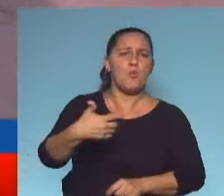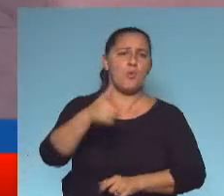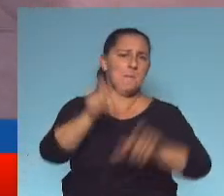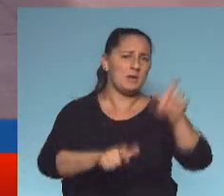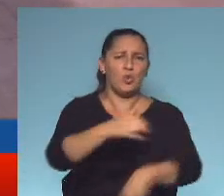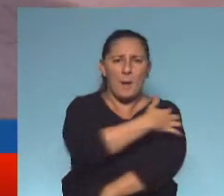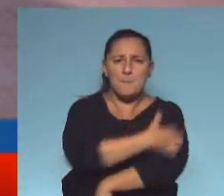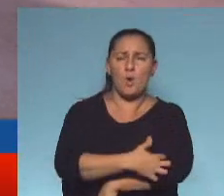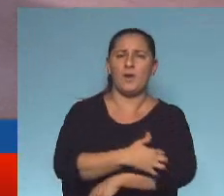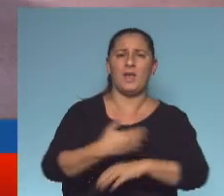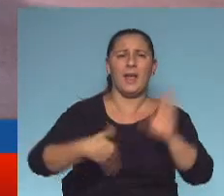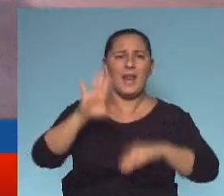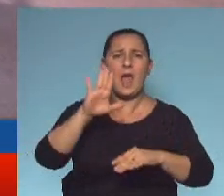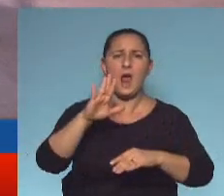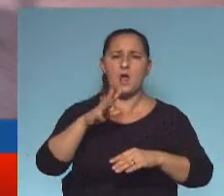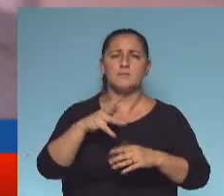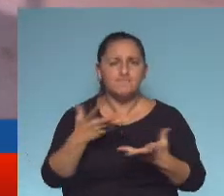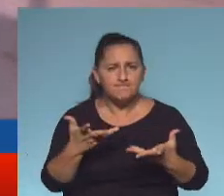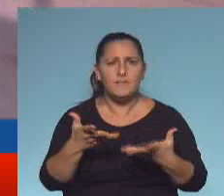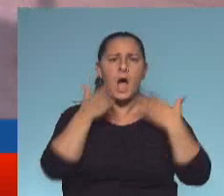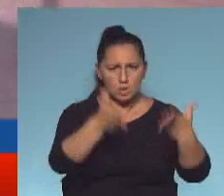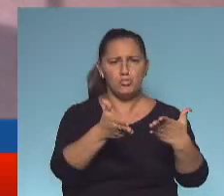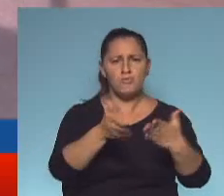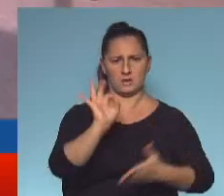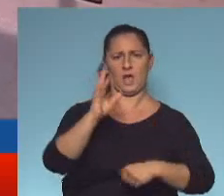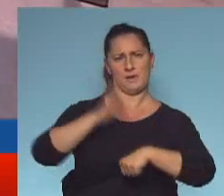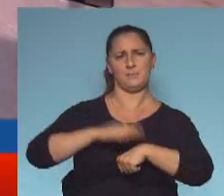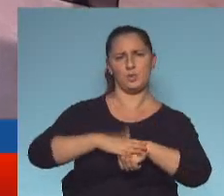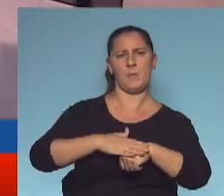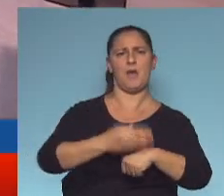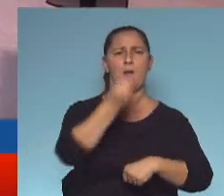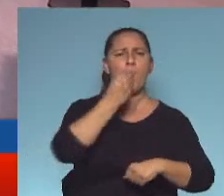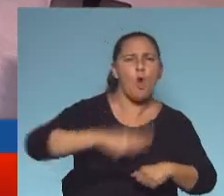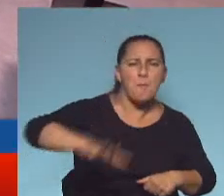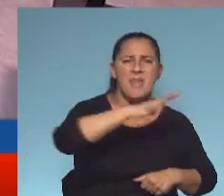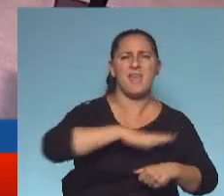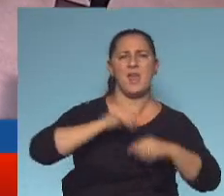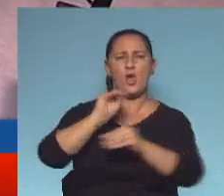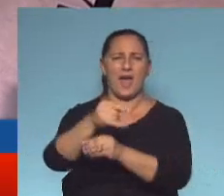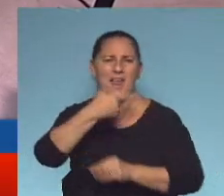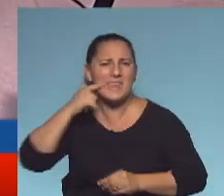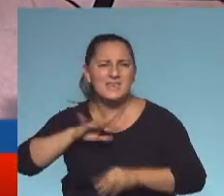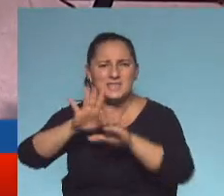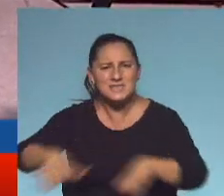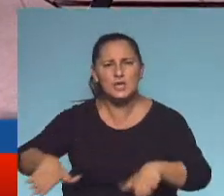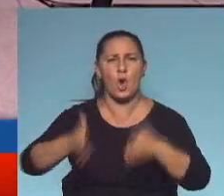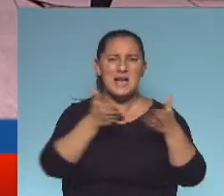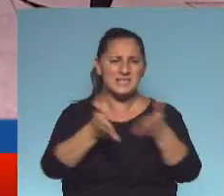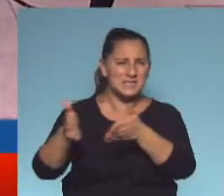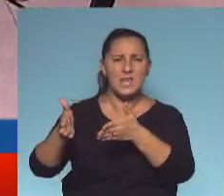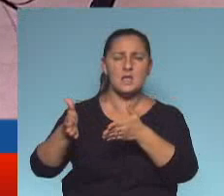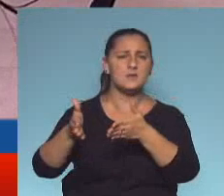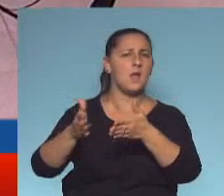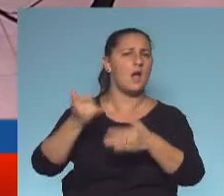en general se han puesto al hombro la tarea solidaria. Los comedores, merenderos, centros de contención y asistencia están